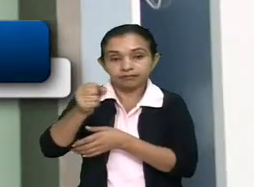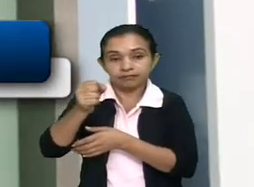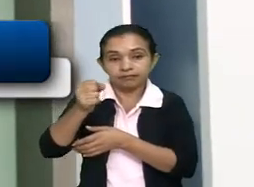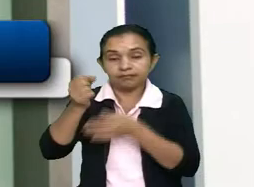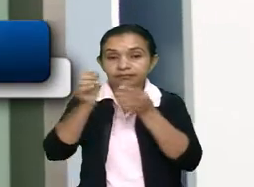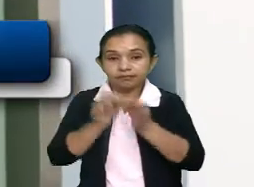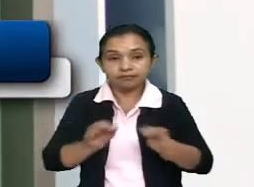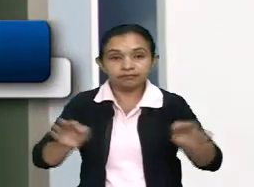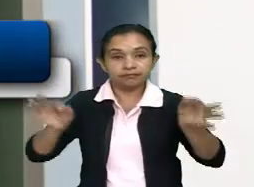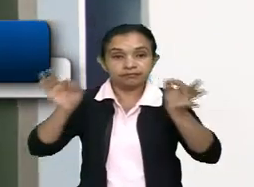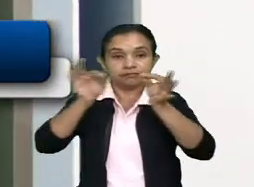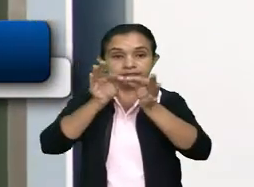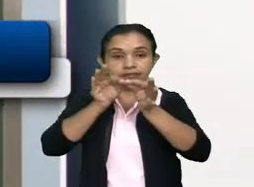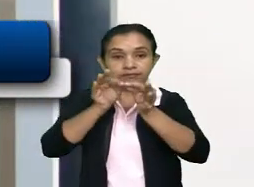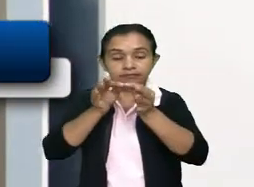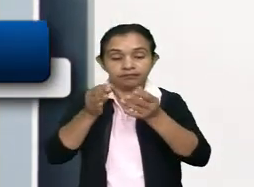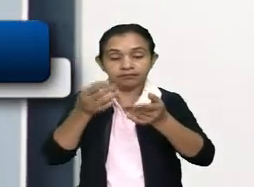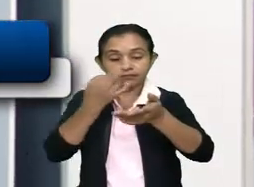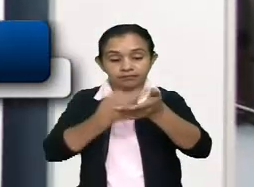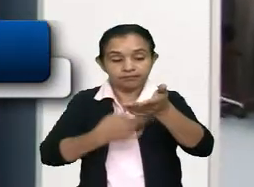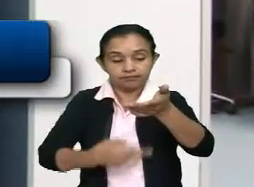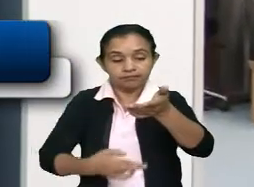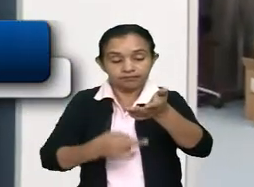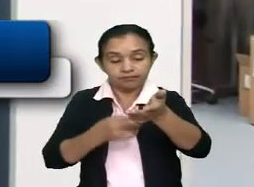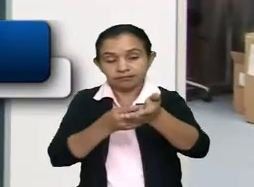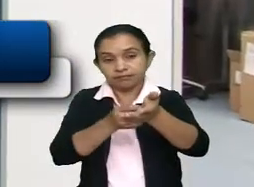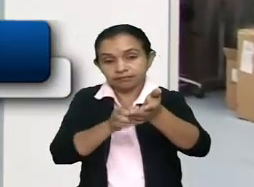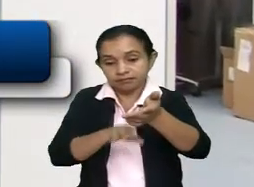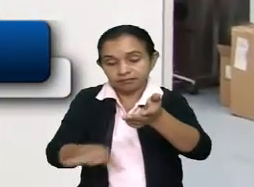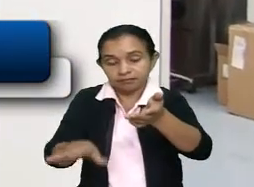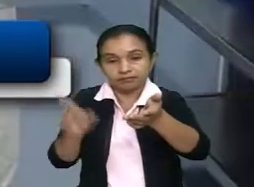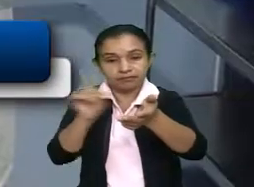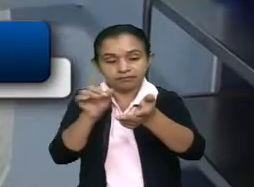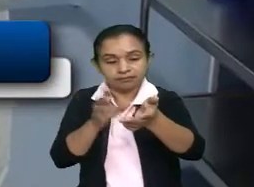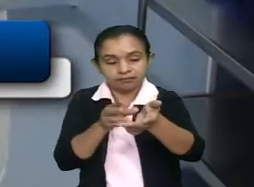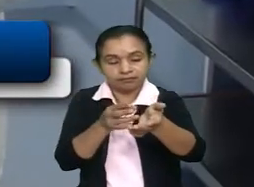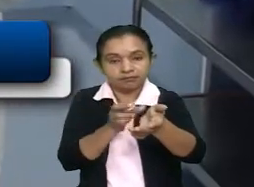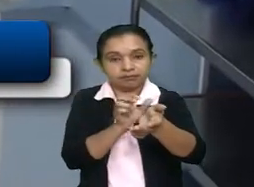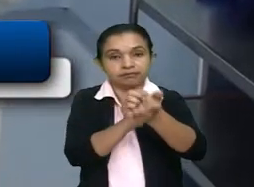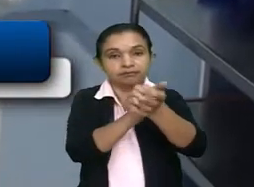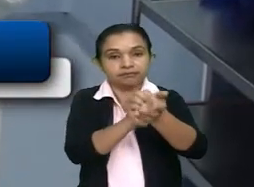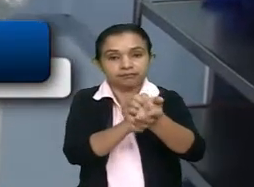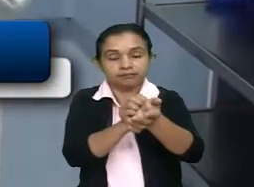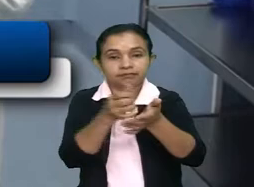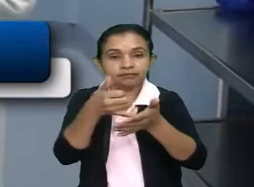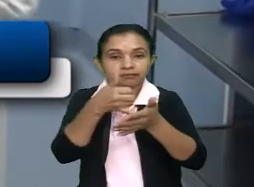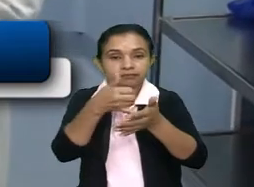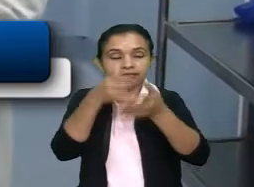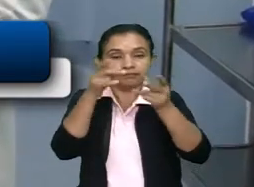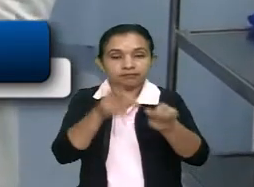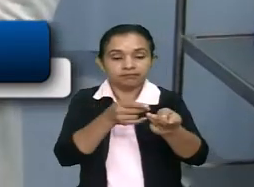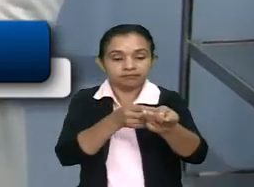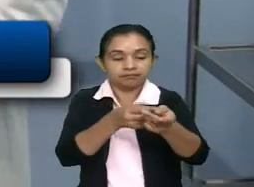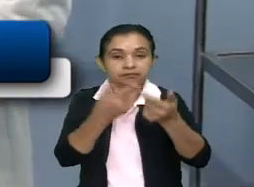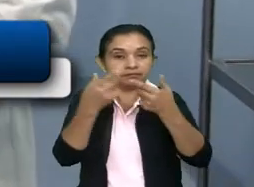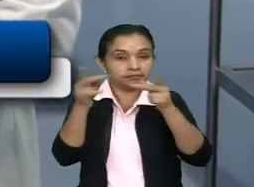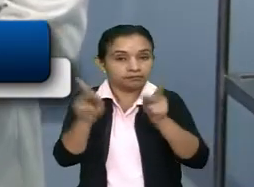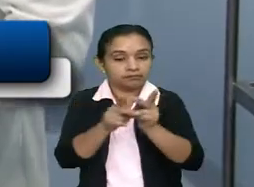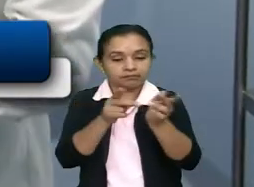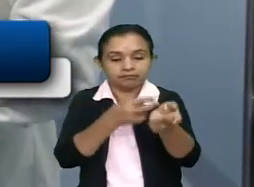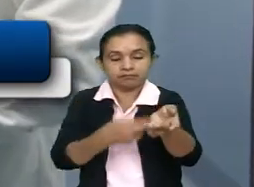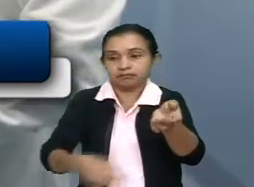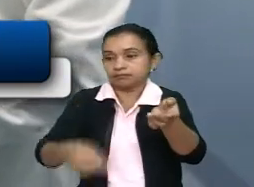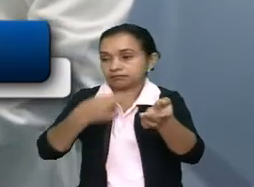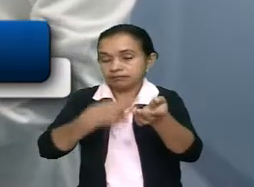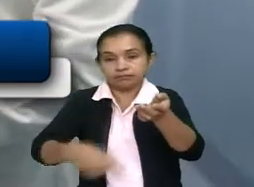importantes para el sistema de coagulación para ayudar a que la sangre coagule si no hay plaquetas o tan bajas la persona tiene peligro de desangrarse